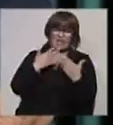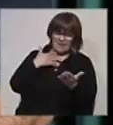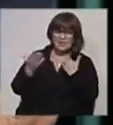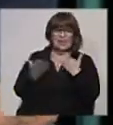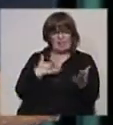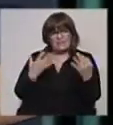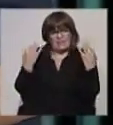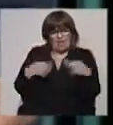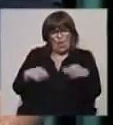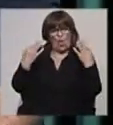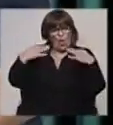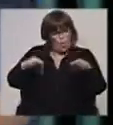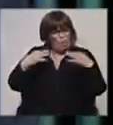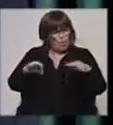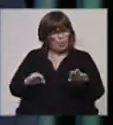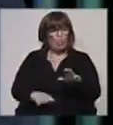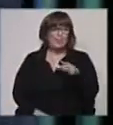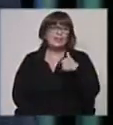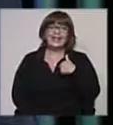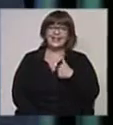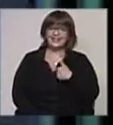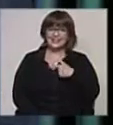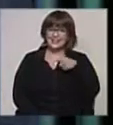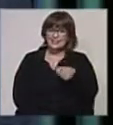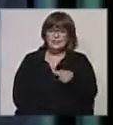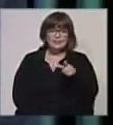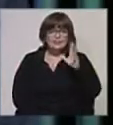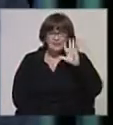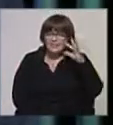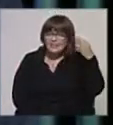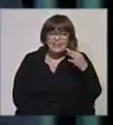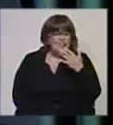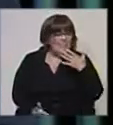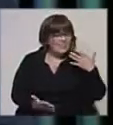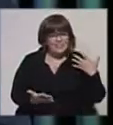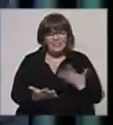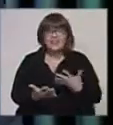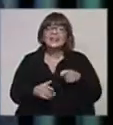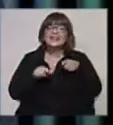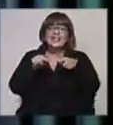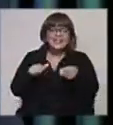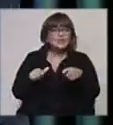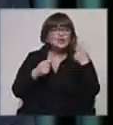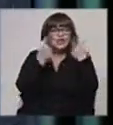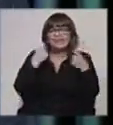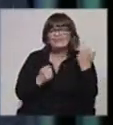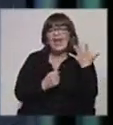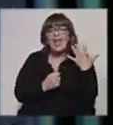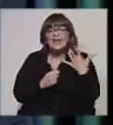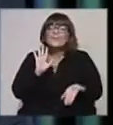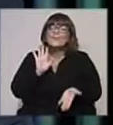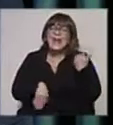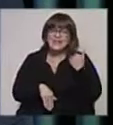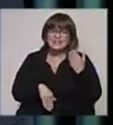con uno, y eso a mí no me deja de parecer fascinante, y eso es de lo que más valoro de cuando estoy en otro